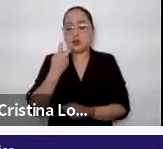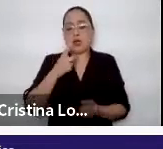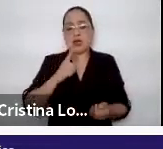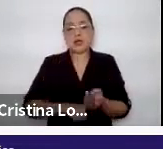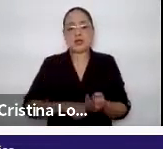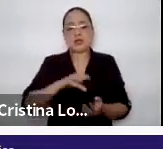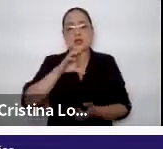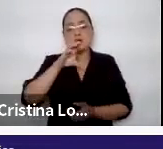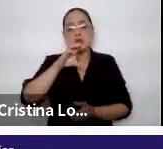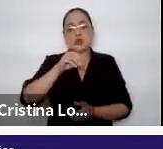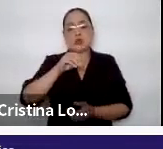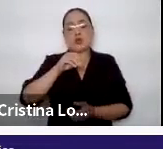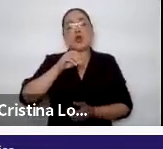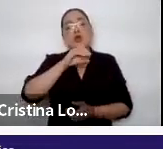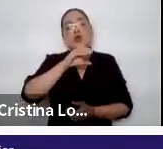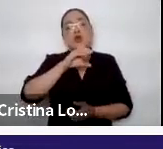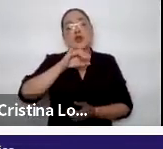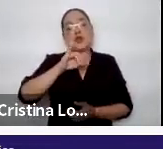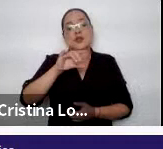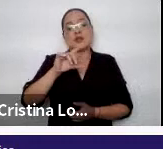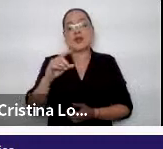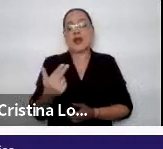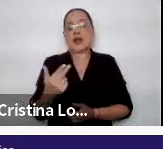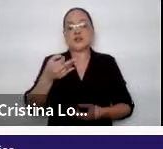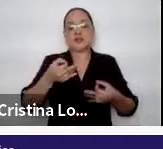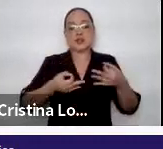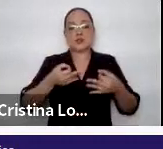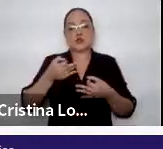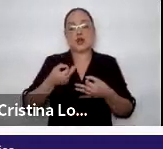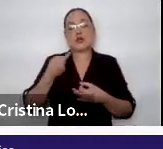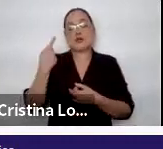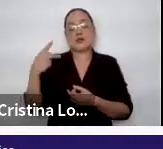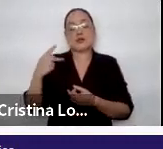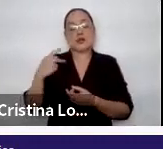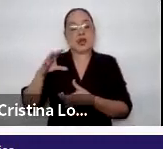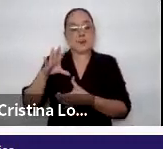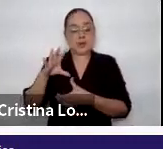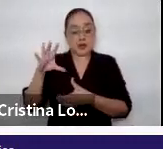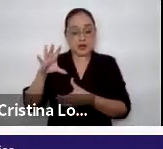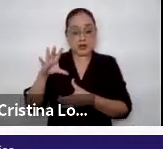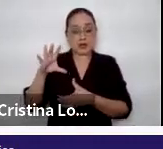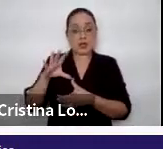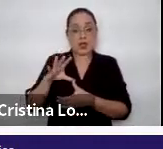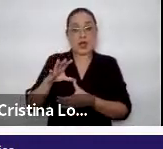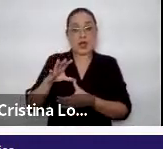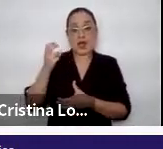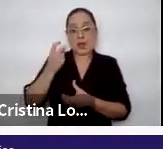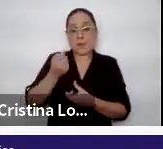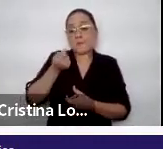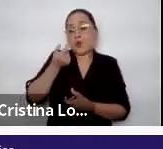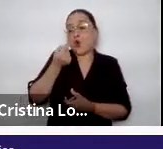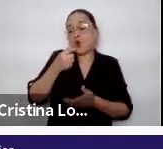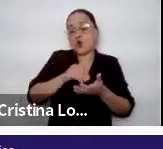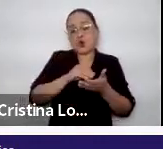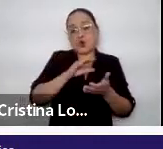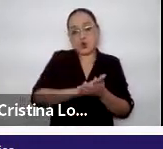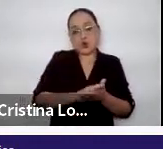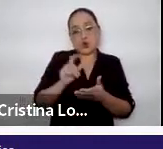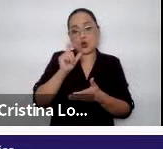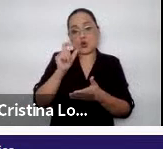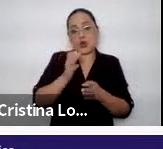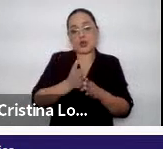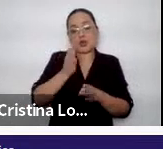Interamericana. En este apartado son muy pocos los criterios que se publican precisamente. Desde su